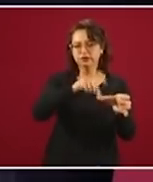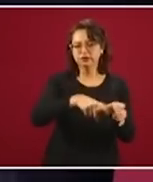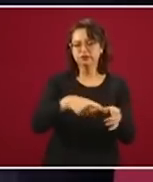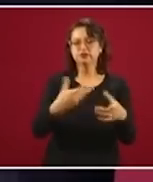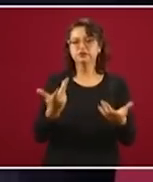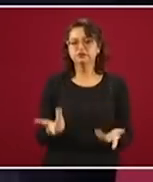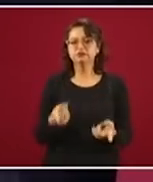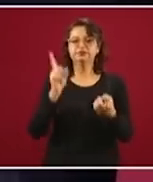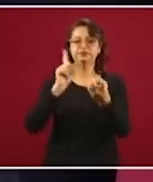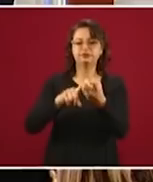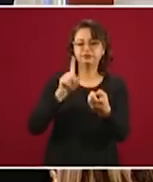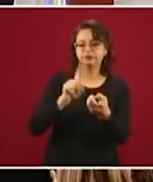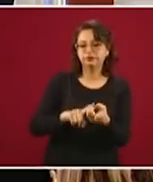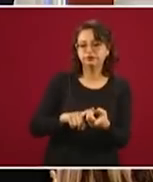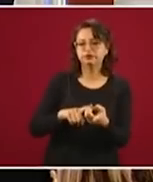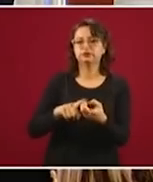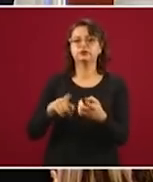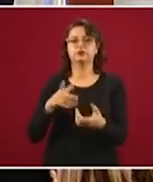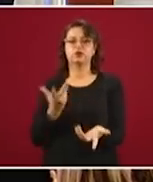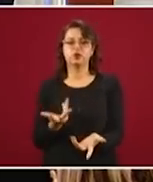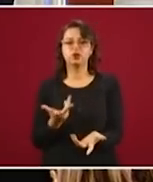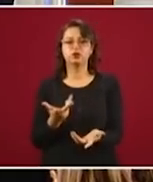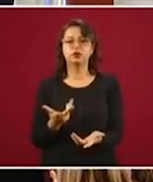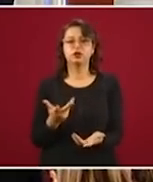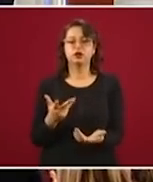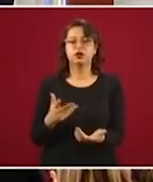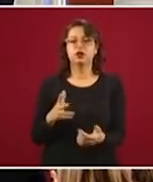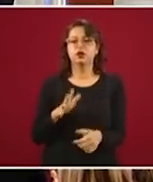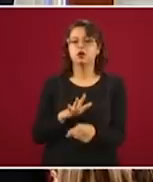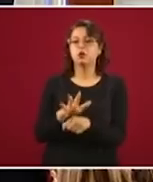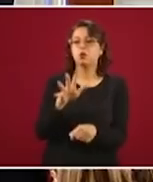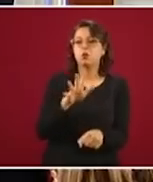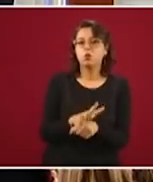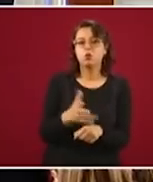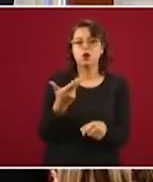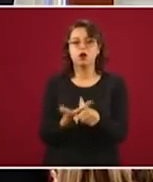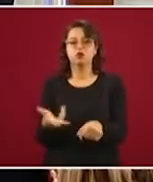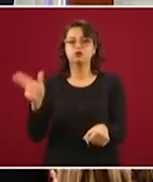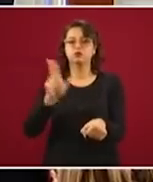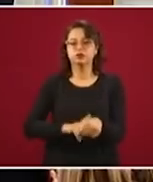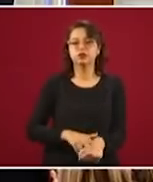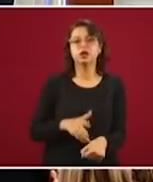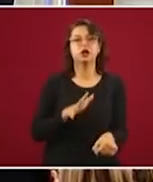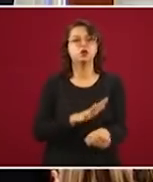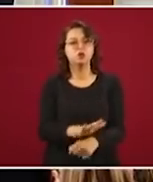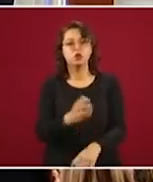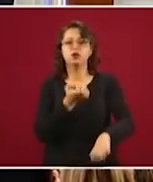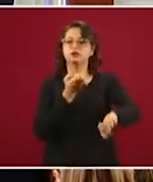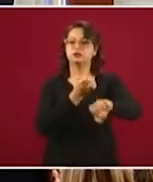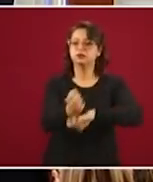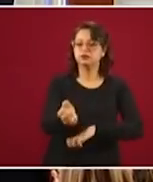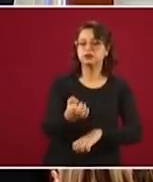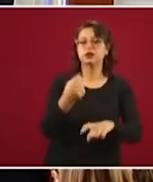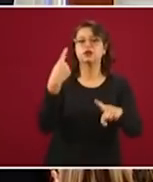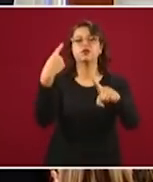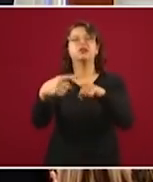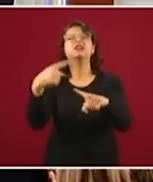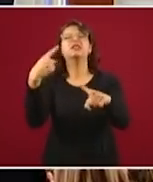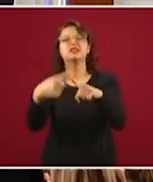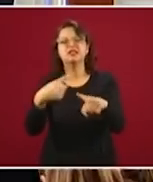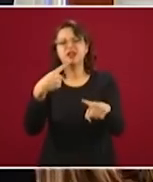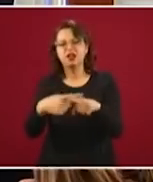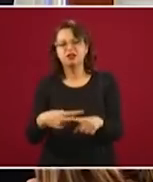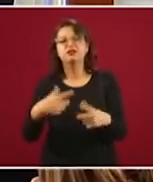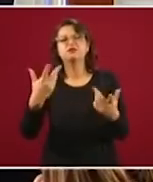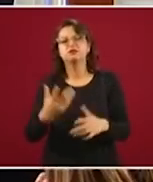sepamos dónde, en qué unidad médica, en qué estado, en qué población, quién le está negando